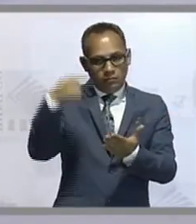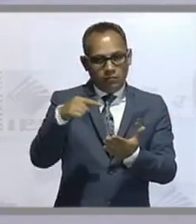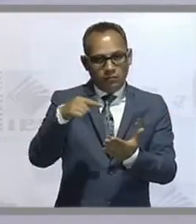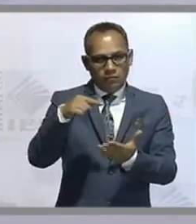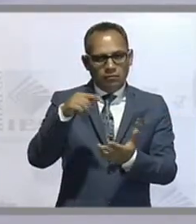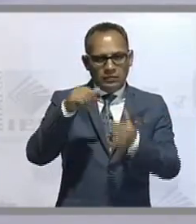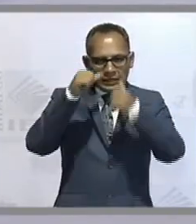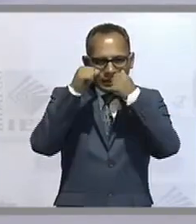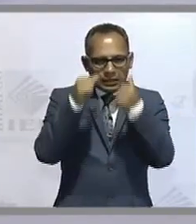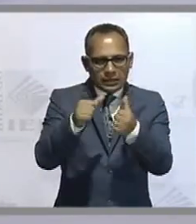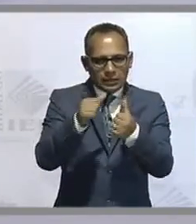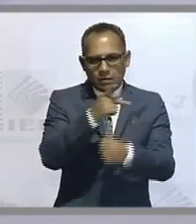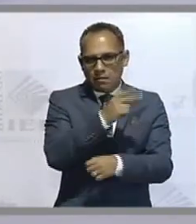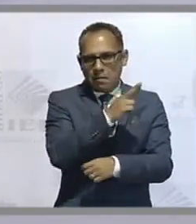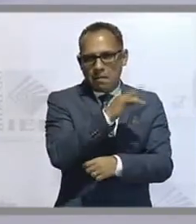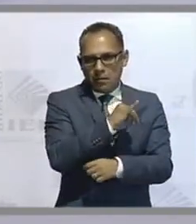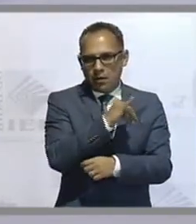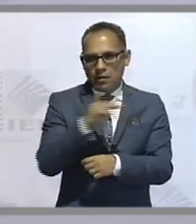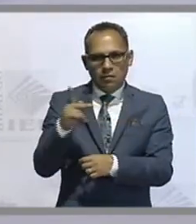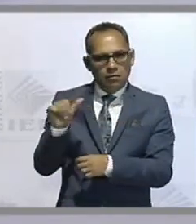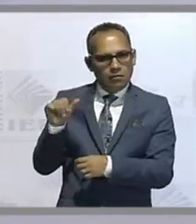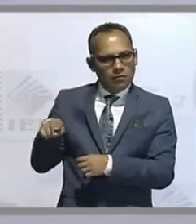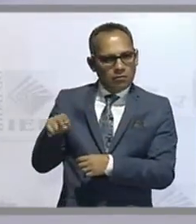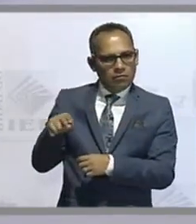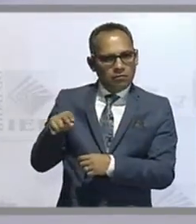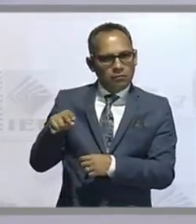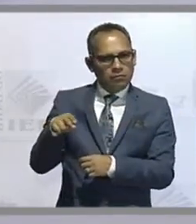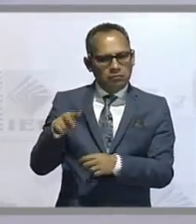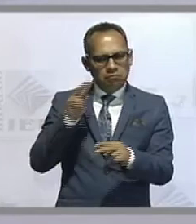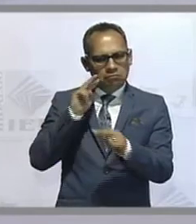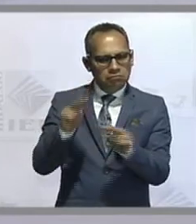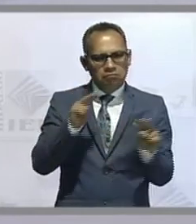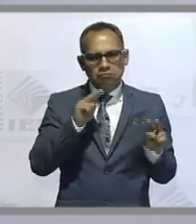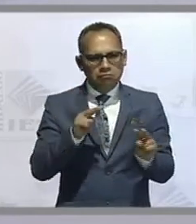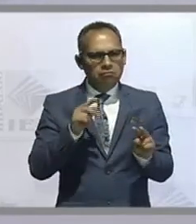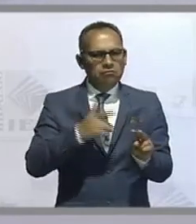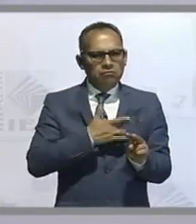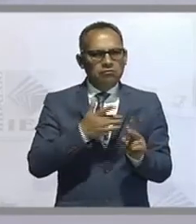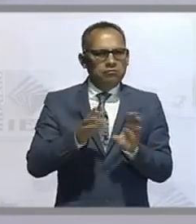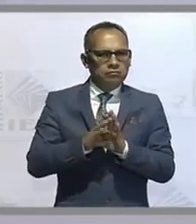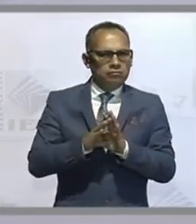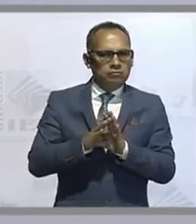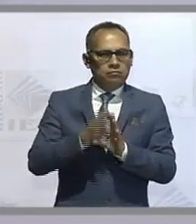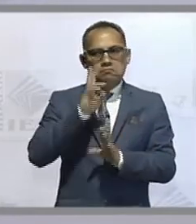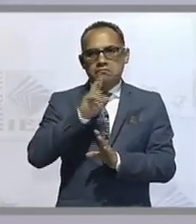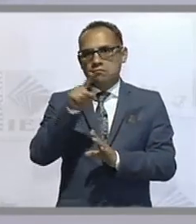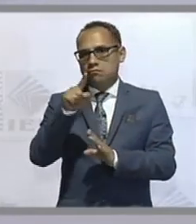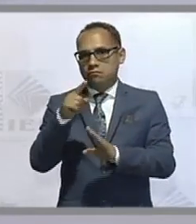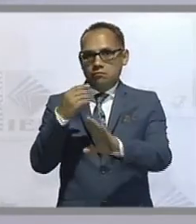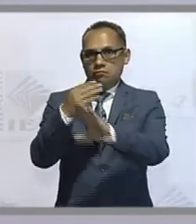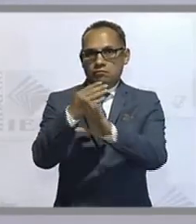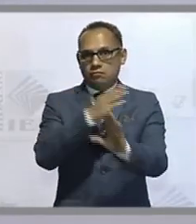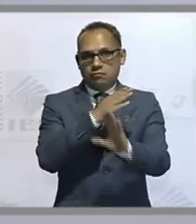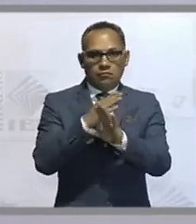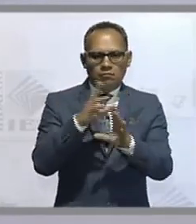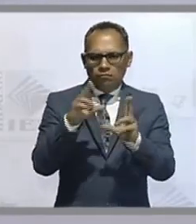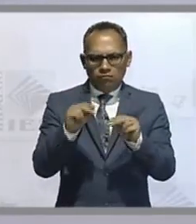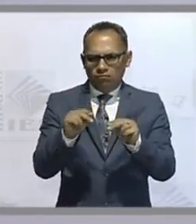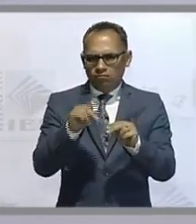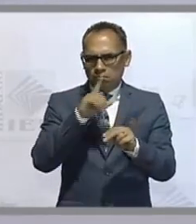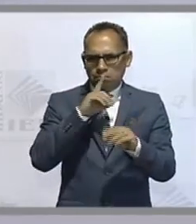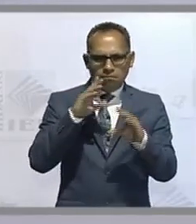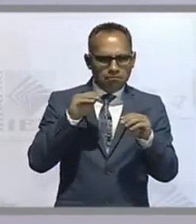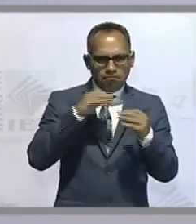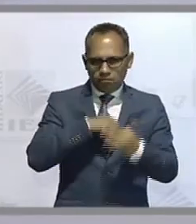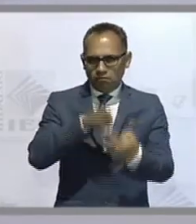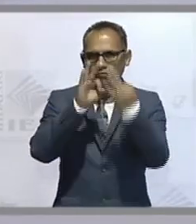del pan y que no se dejen intimidar no se dejen lastimar por sus amenazas recibe todo lo que te den